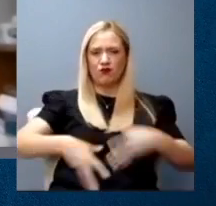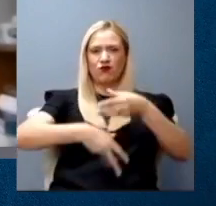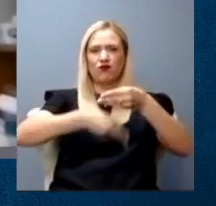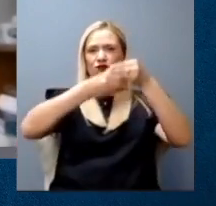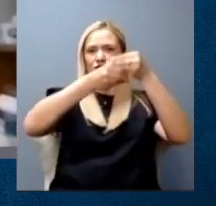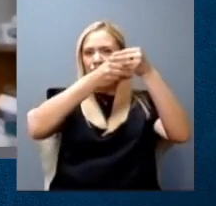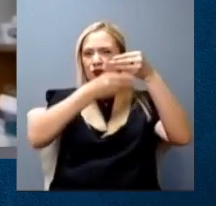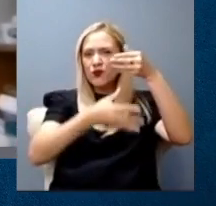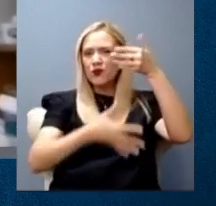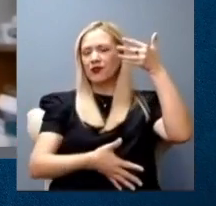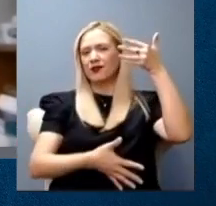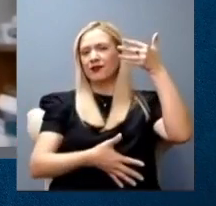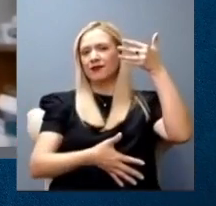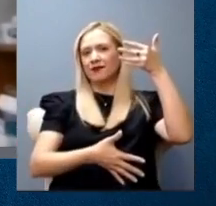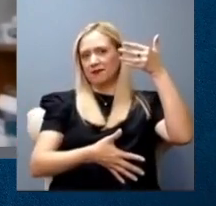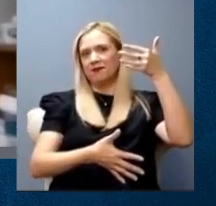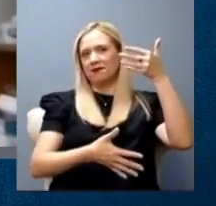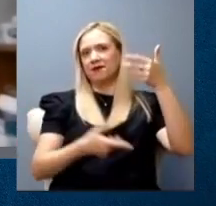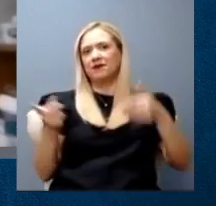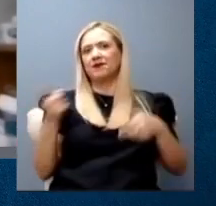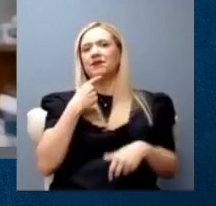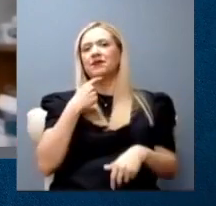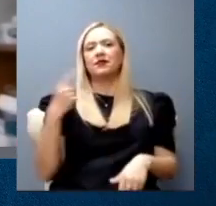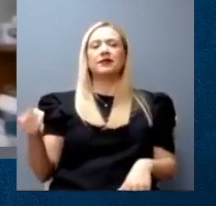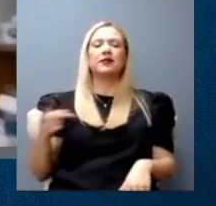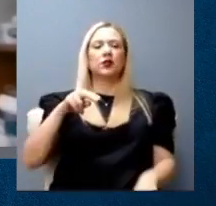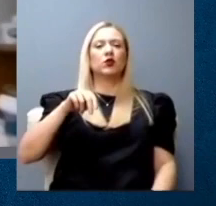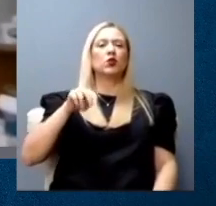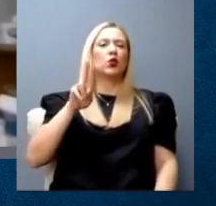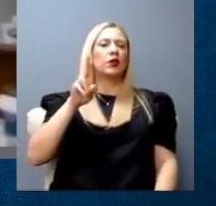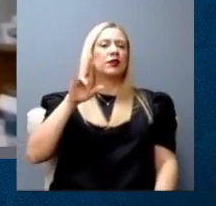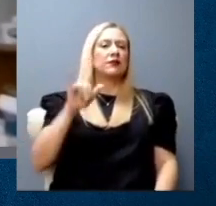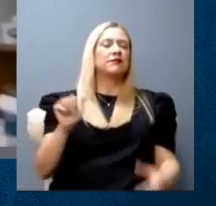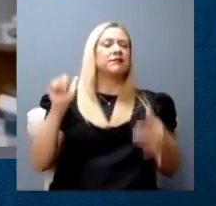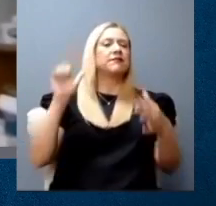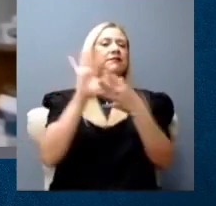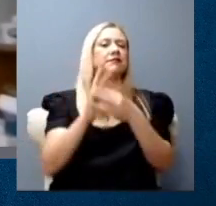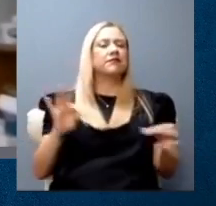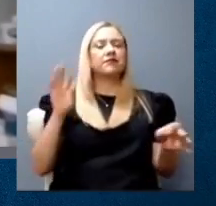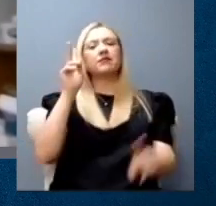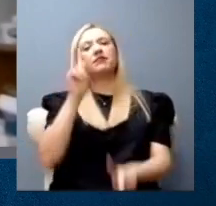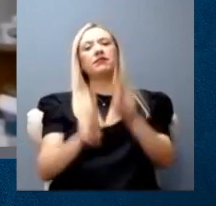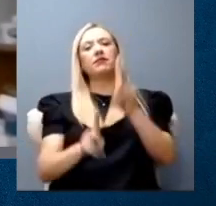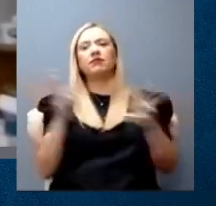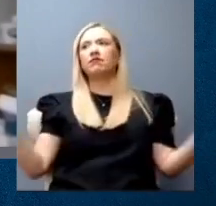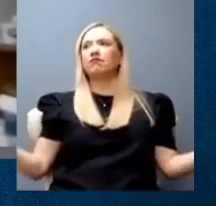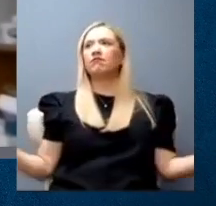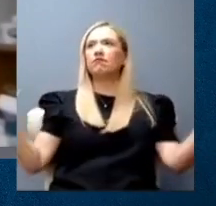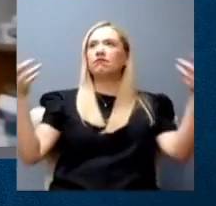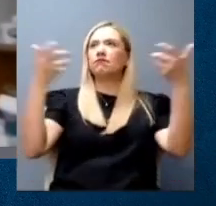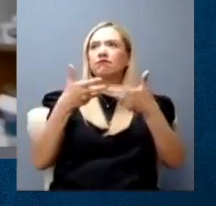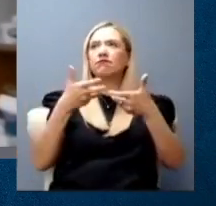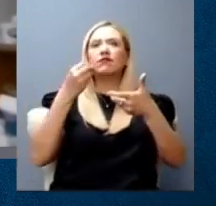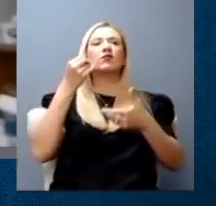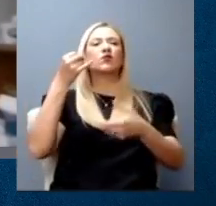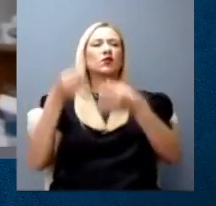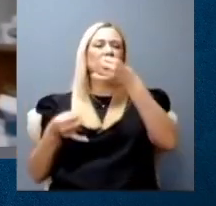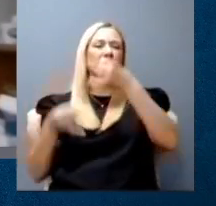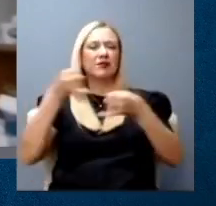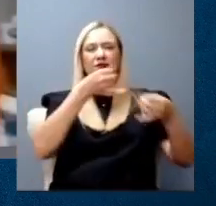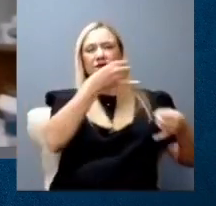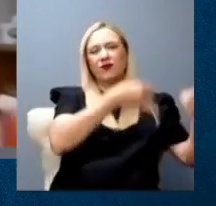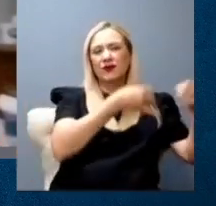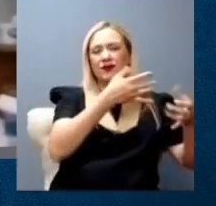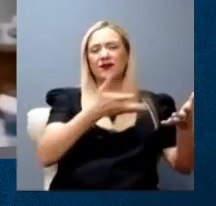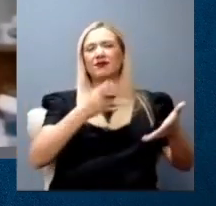sistemas. ¿De acuerdo? Nuria hacía referencia, por ejemplo, a este diálogo jurisprudencial que se da no